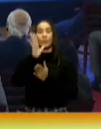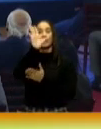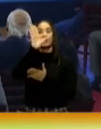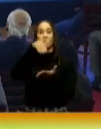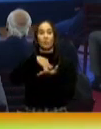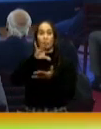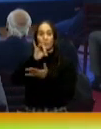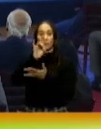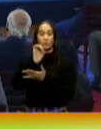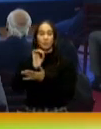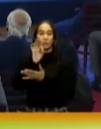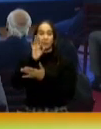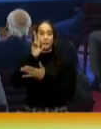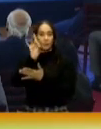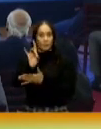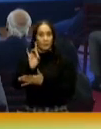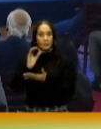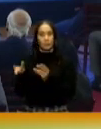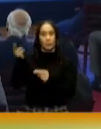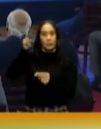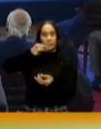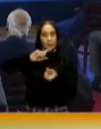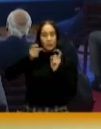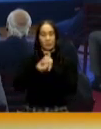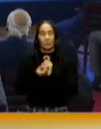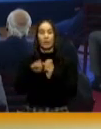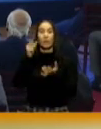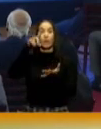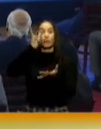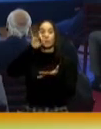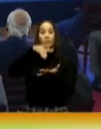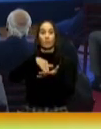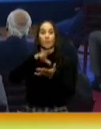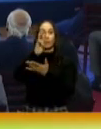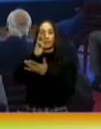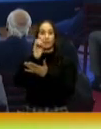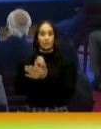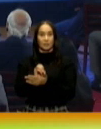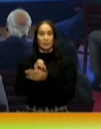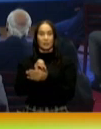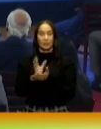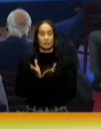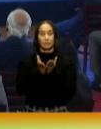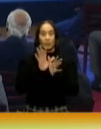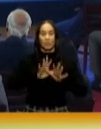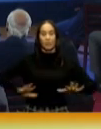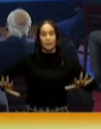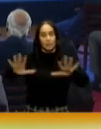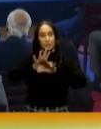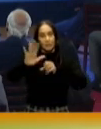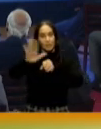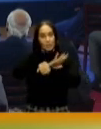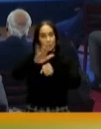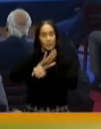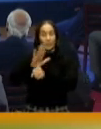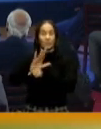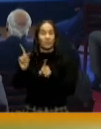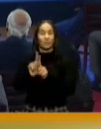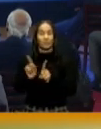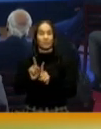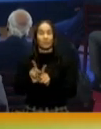pobre que han disminuido a mí me llega inmediatamente algo